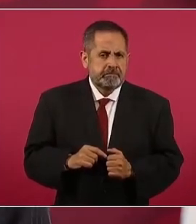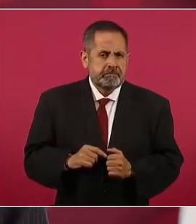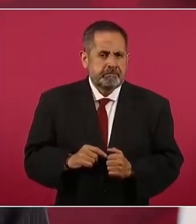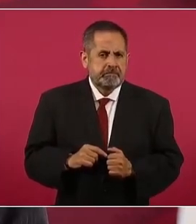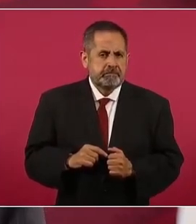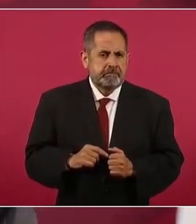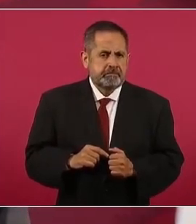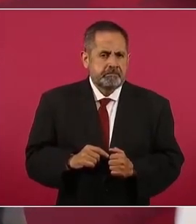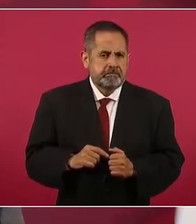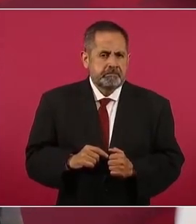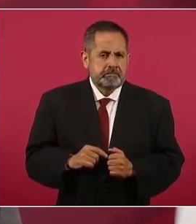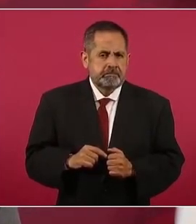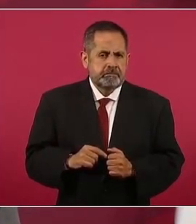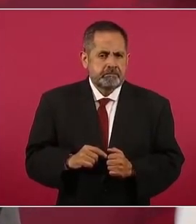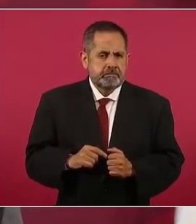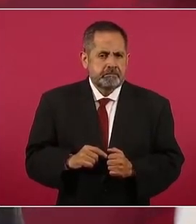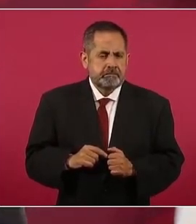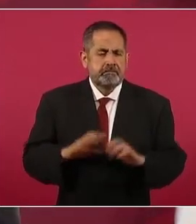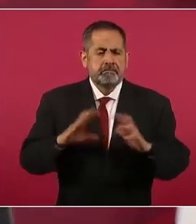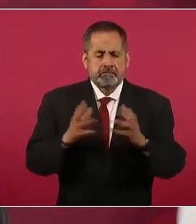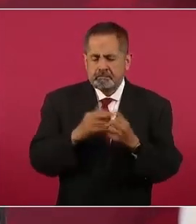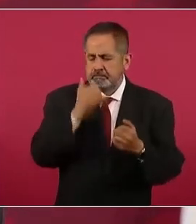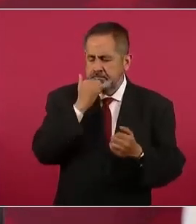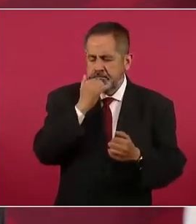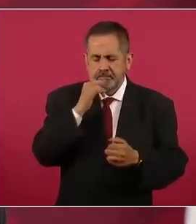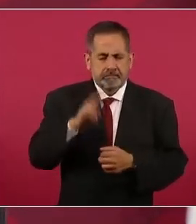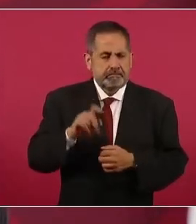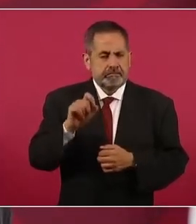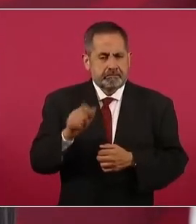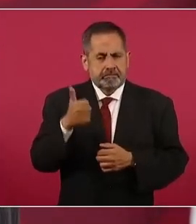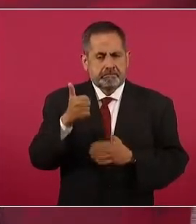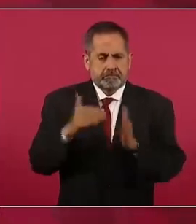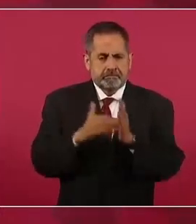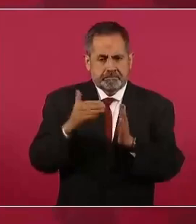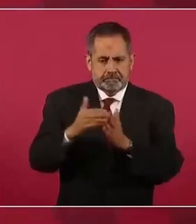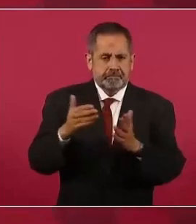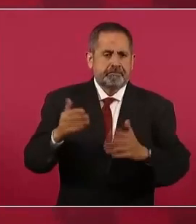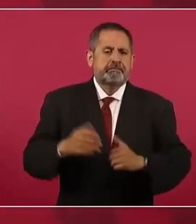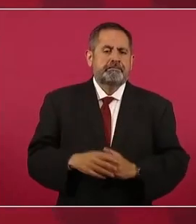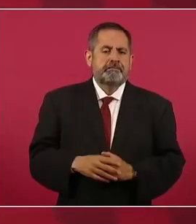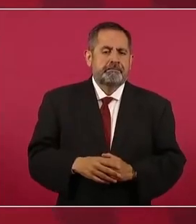No, perdón, 26. 26 millones. Y eso